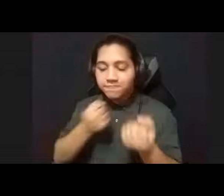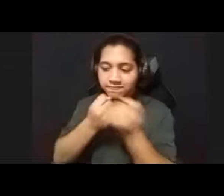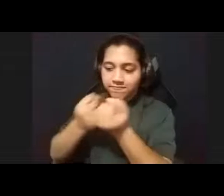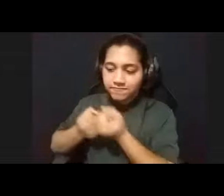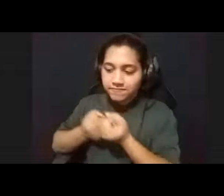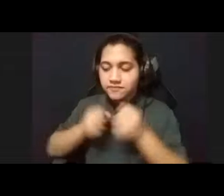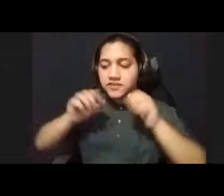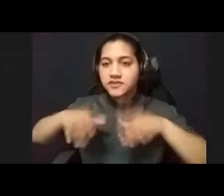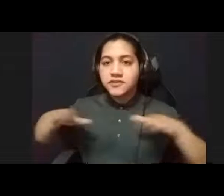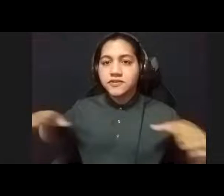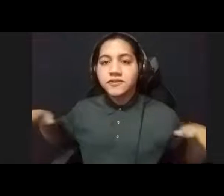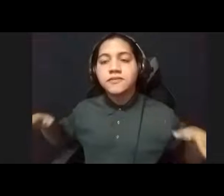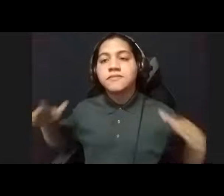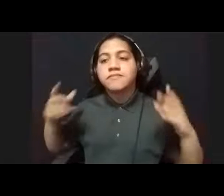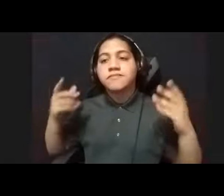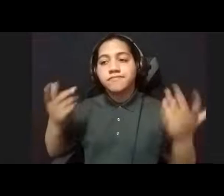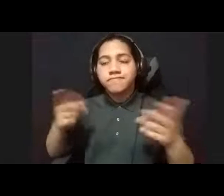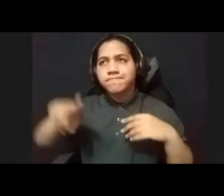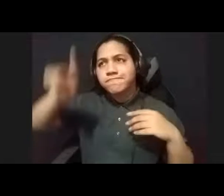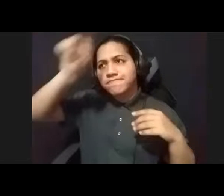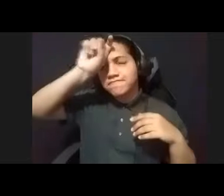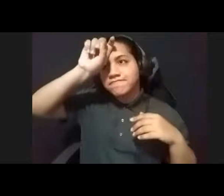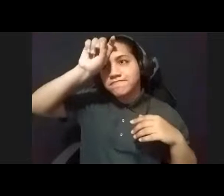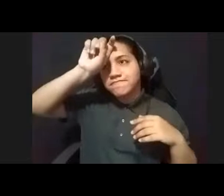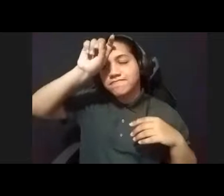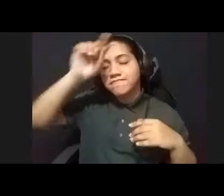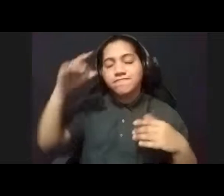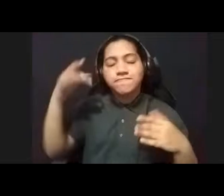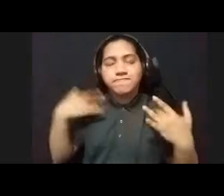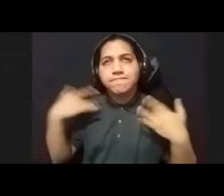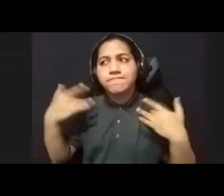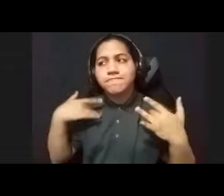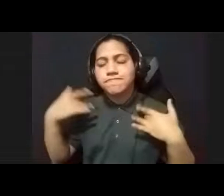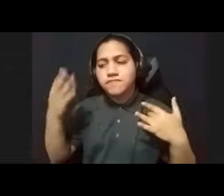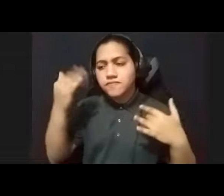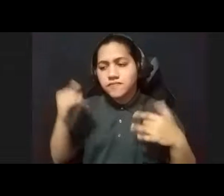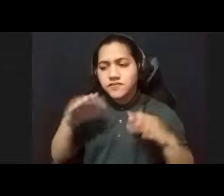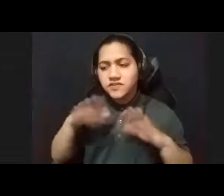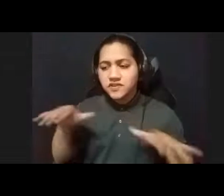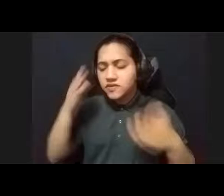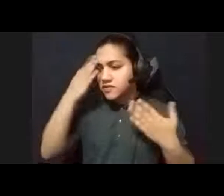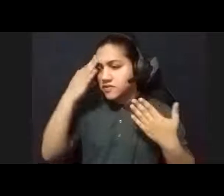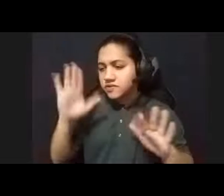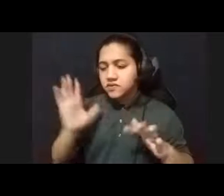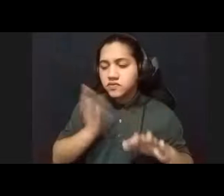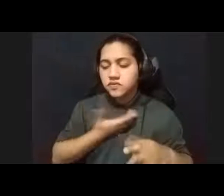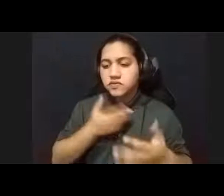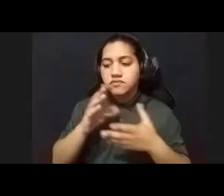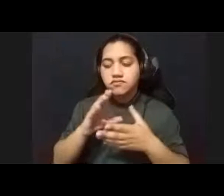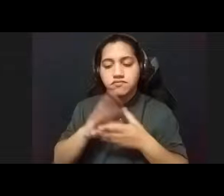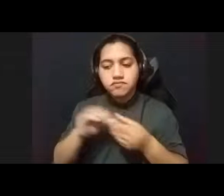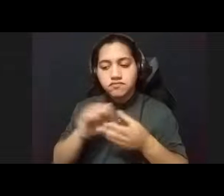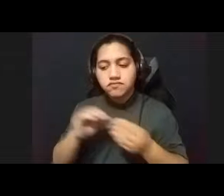niñez, terminó siendo una pregunta que no me dejaba quieta, porque nuestros niños no conocen nuestros cuentos